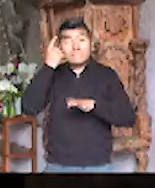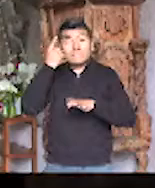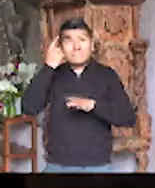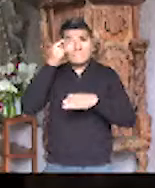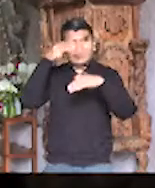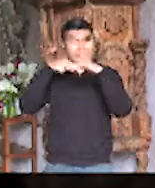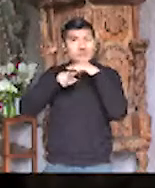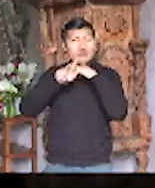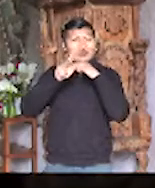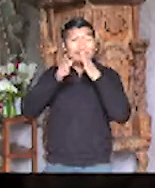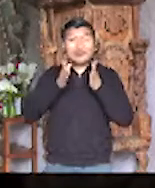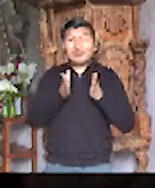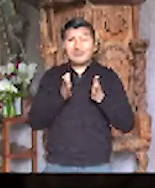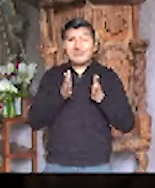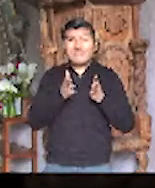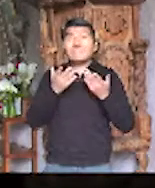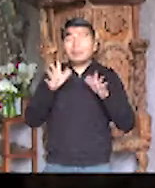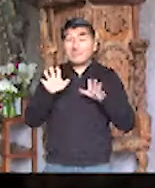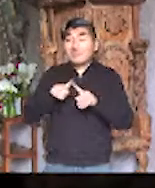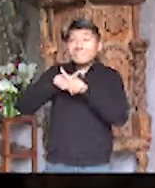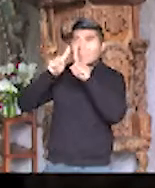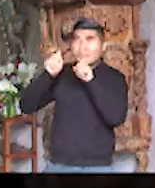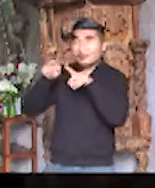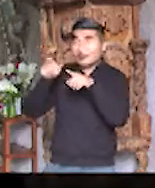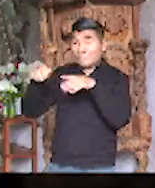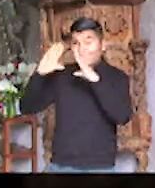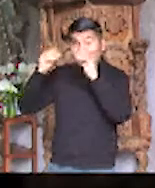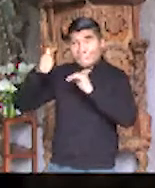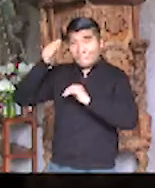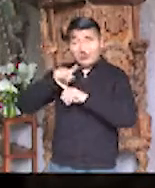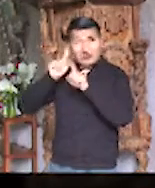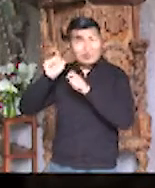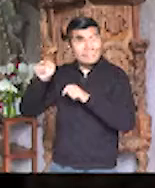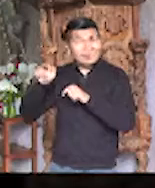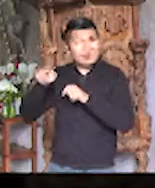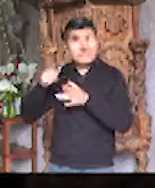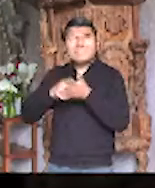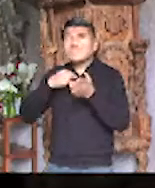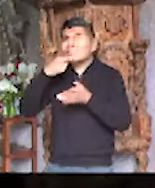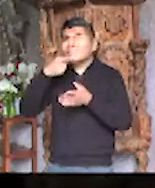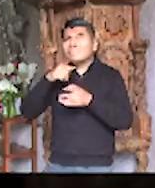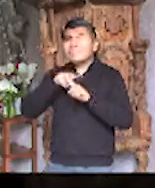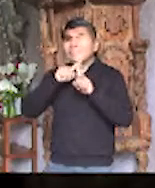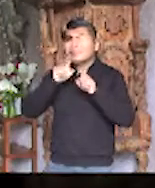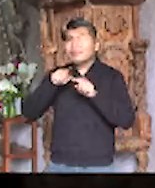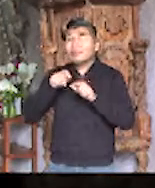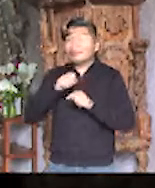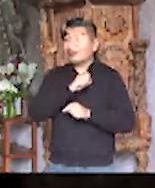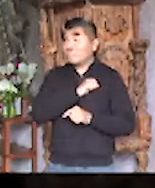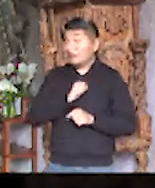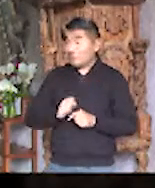profeta de haberle preguntado al maestro que le dice señor